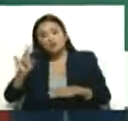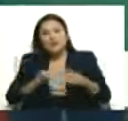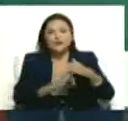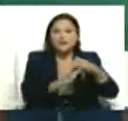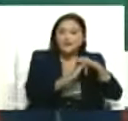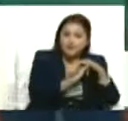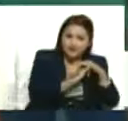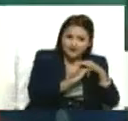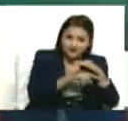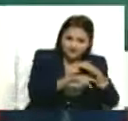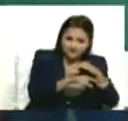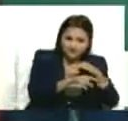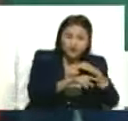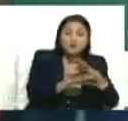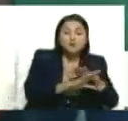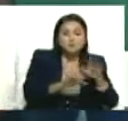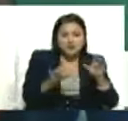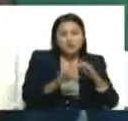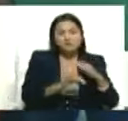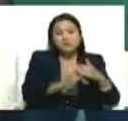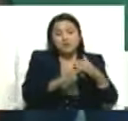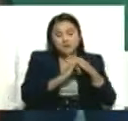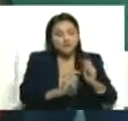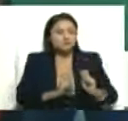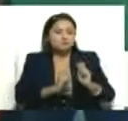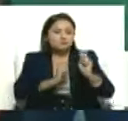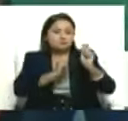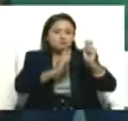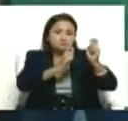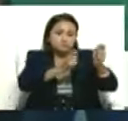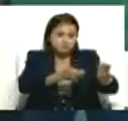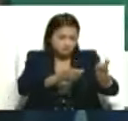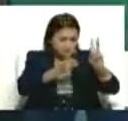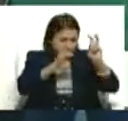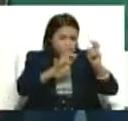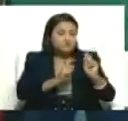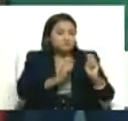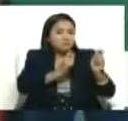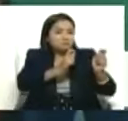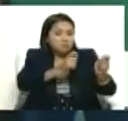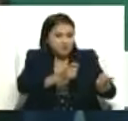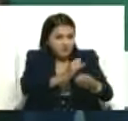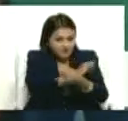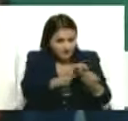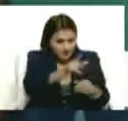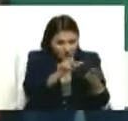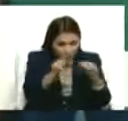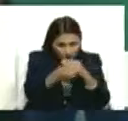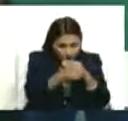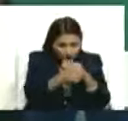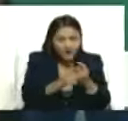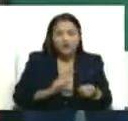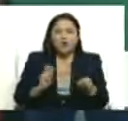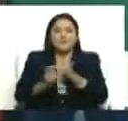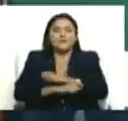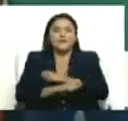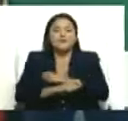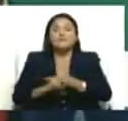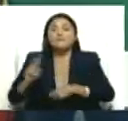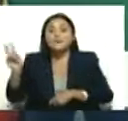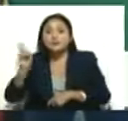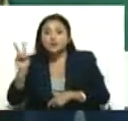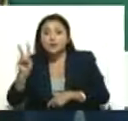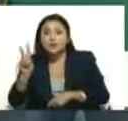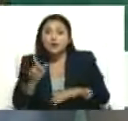Cuando el Reino Unido le da, entre comillas, la independencia a Guyana, dice